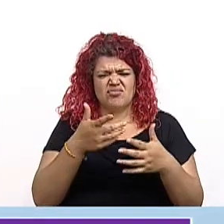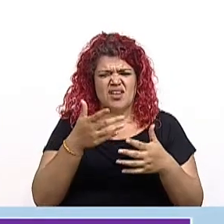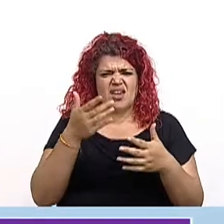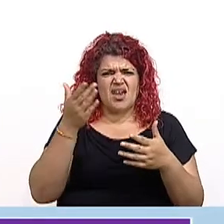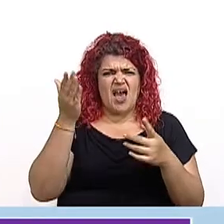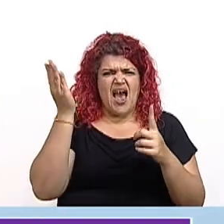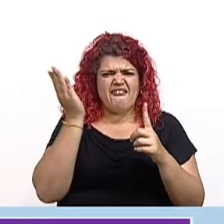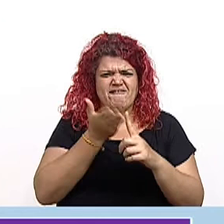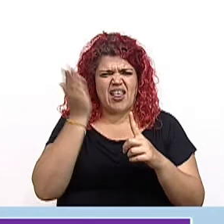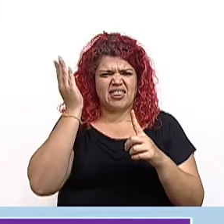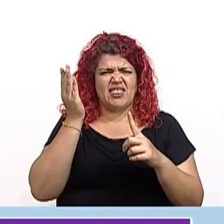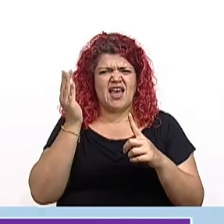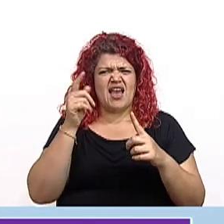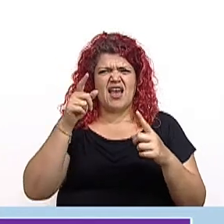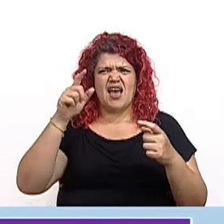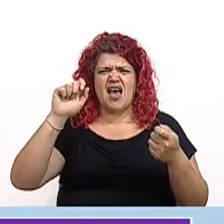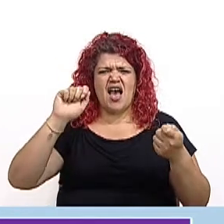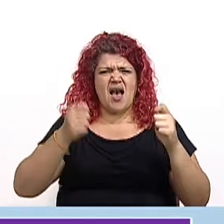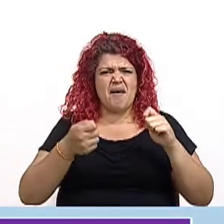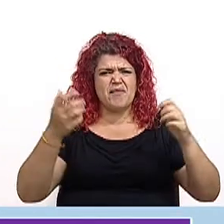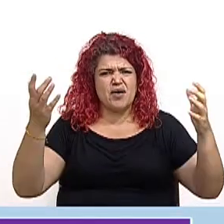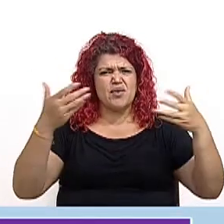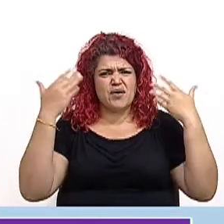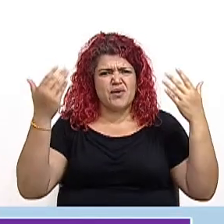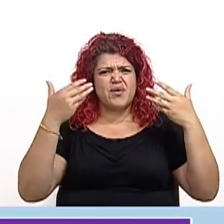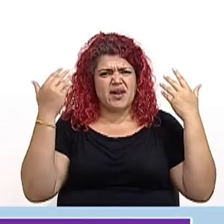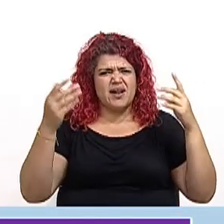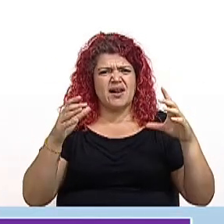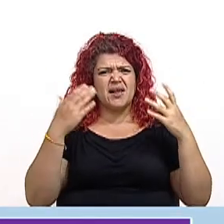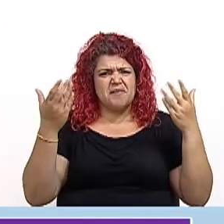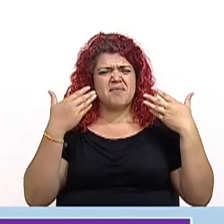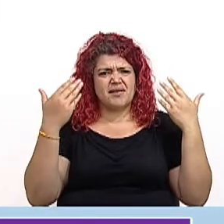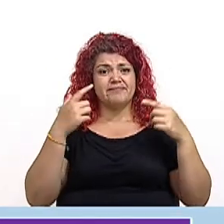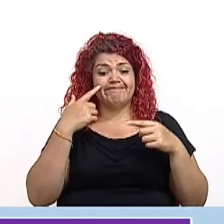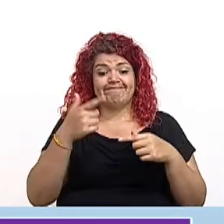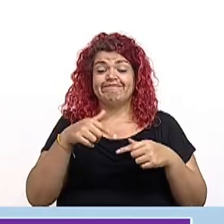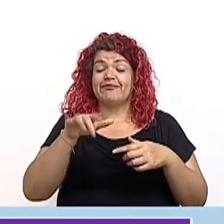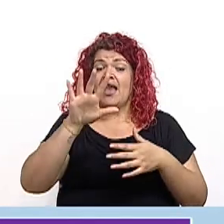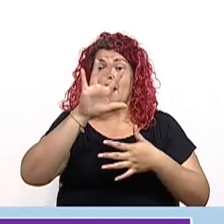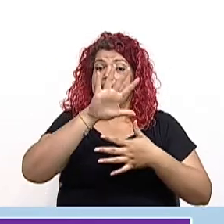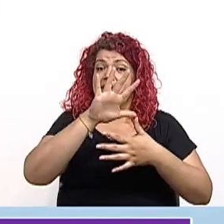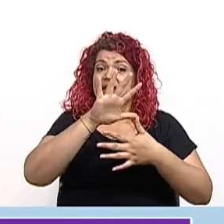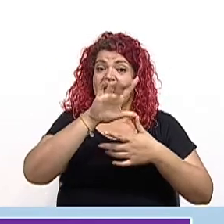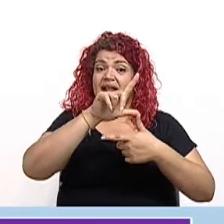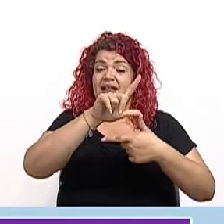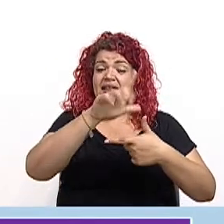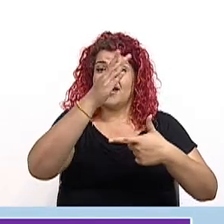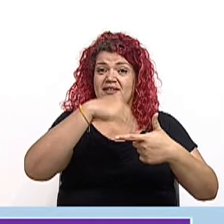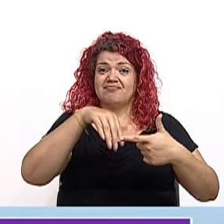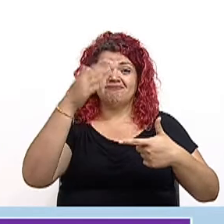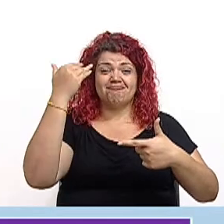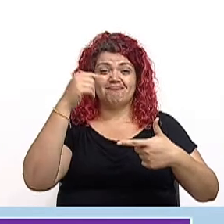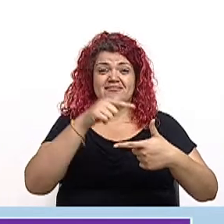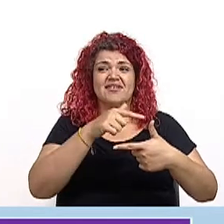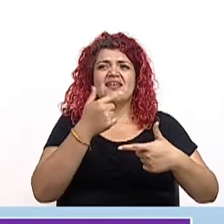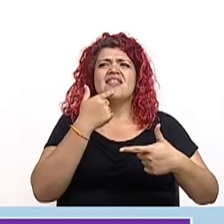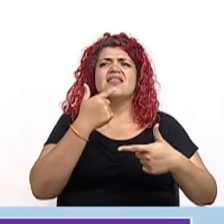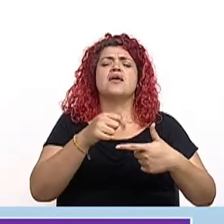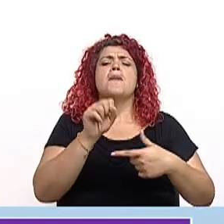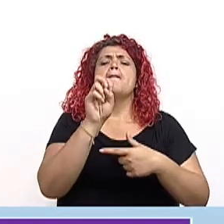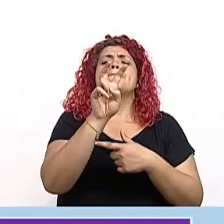climático? Algunas cifras que venían por ahí, aplicadas a América Latina para el año 2014, nos indica que hay